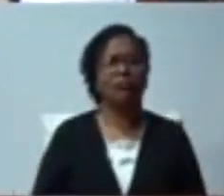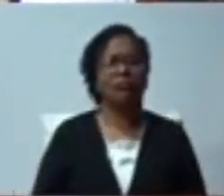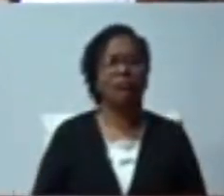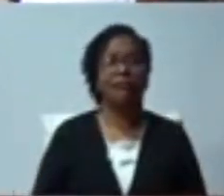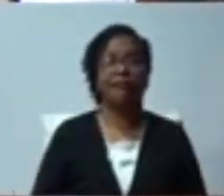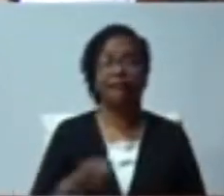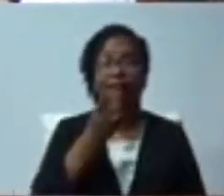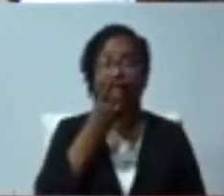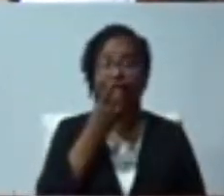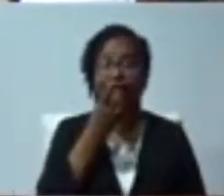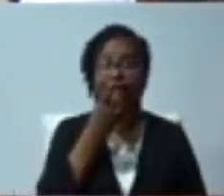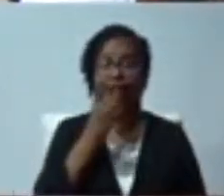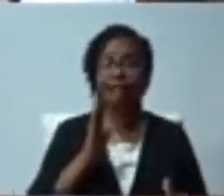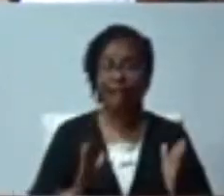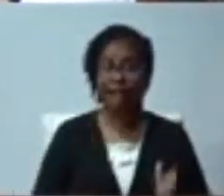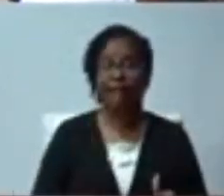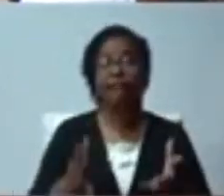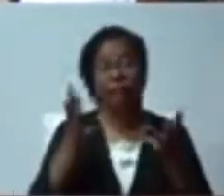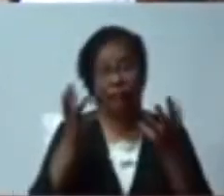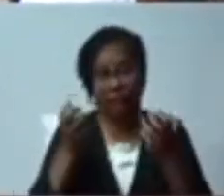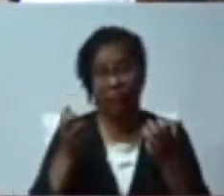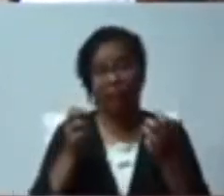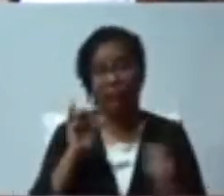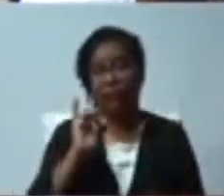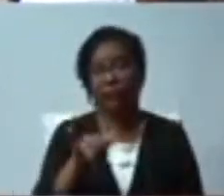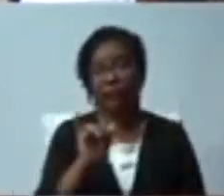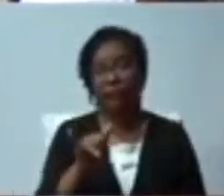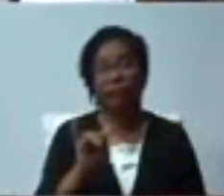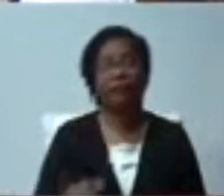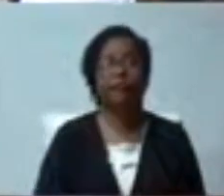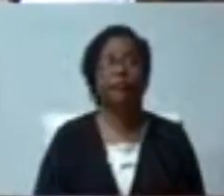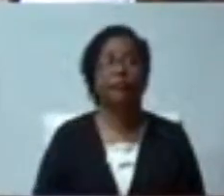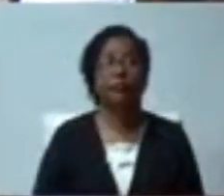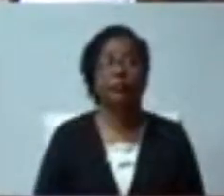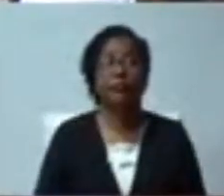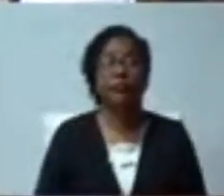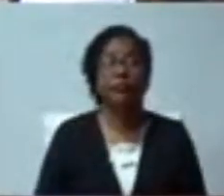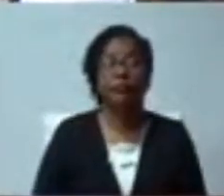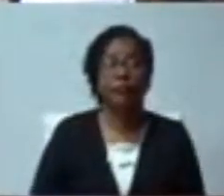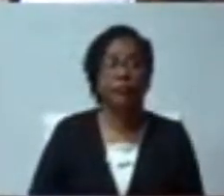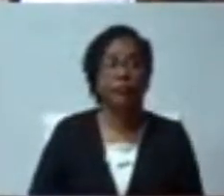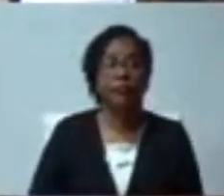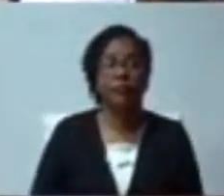Y nosotros vemos que entre los vuelos